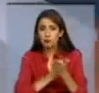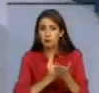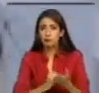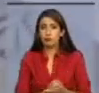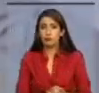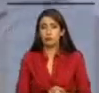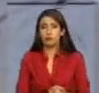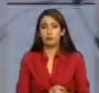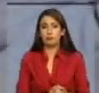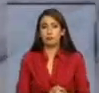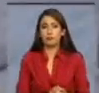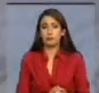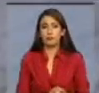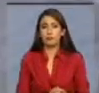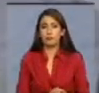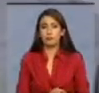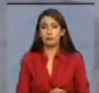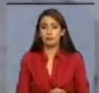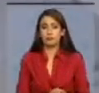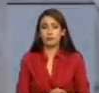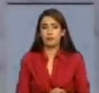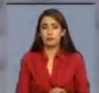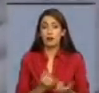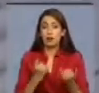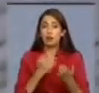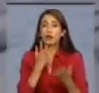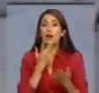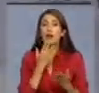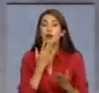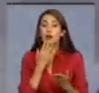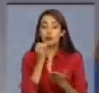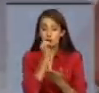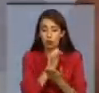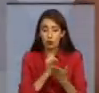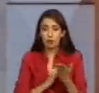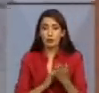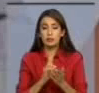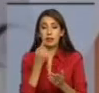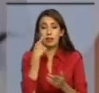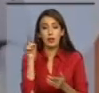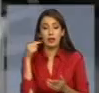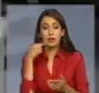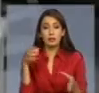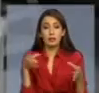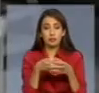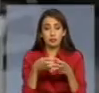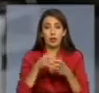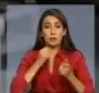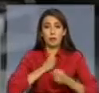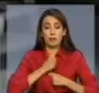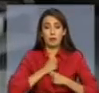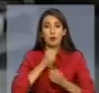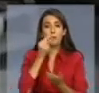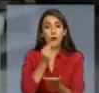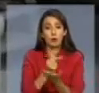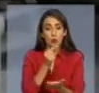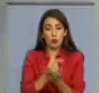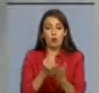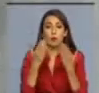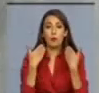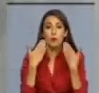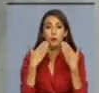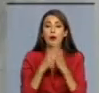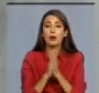Y se va tallando poco a poco. Rivera cuenta con un pequeño local en Guayaquil. Más que un trabajo